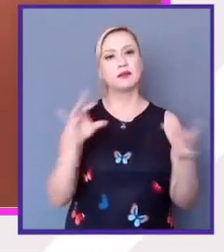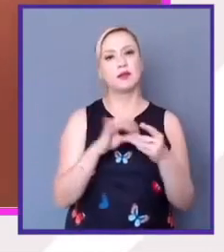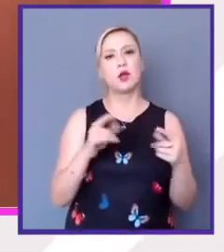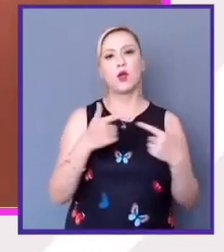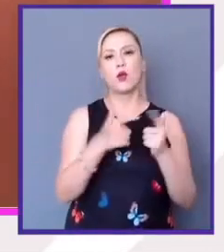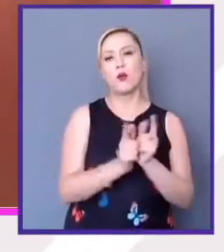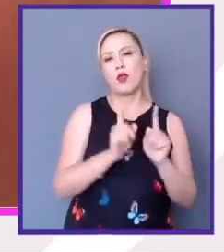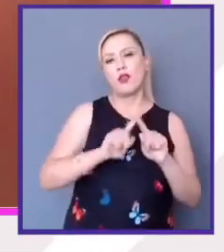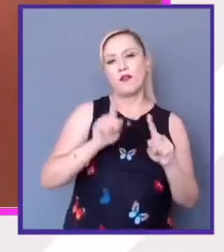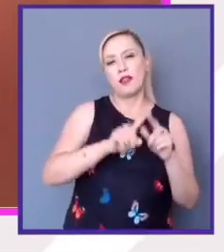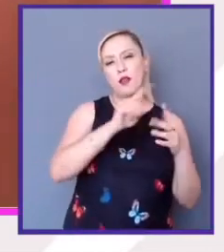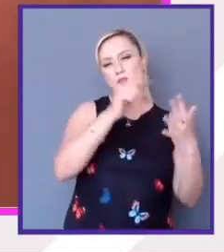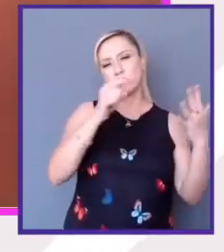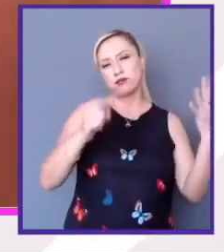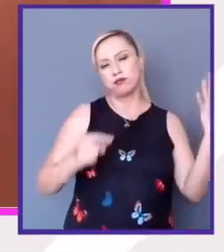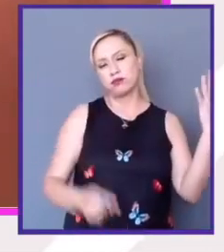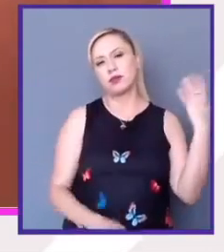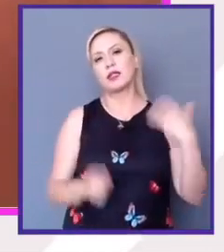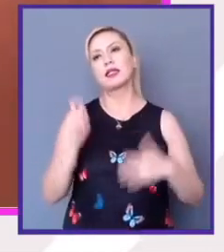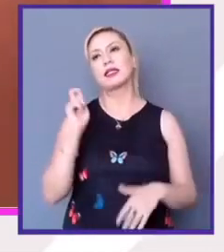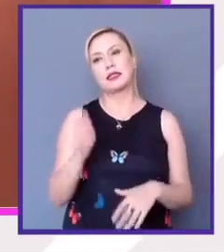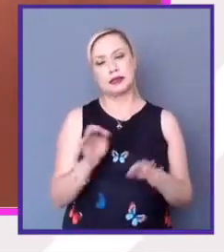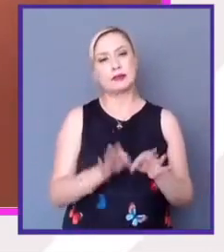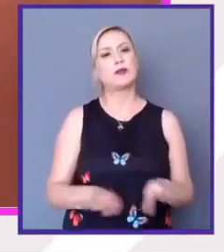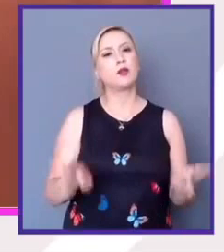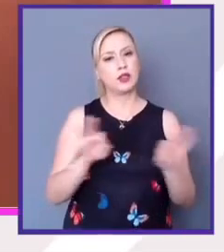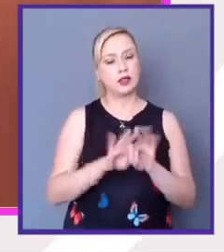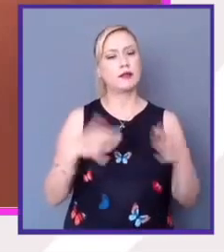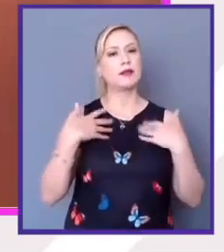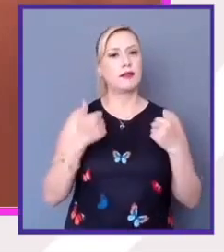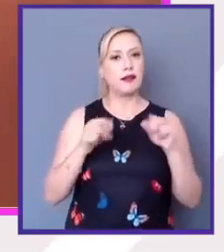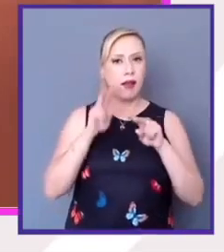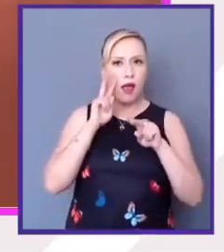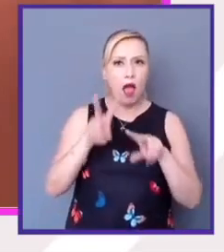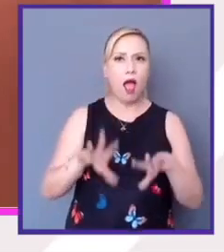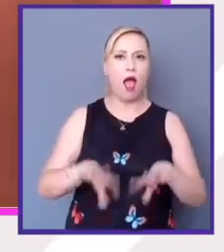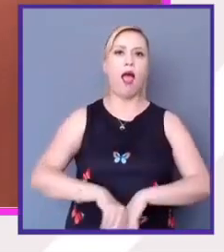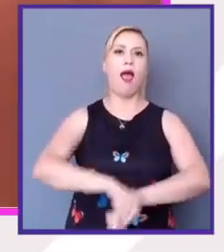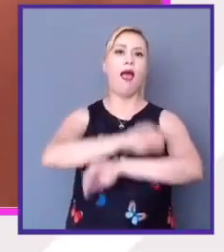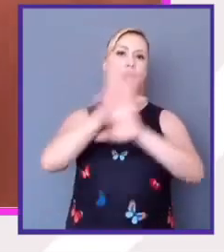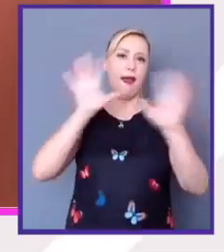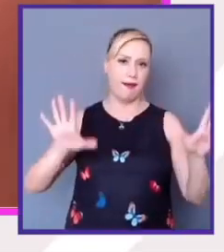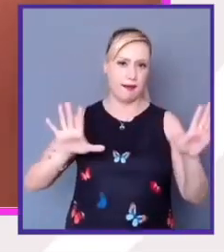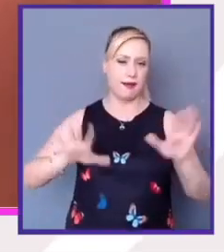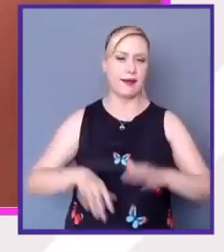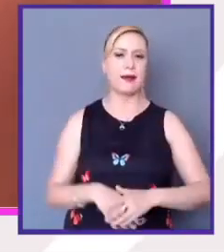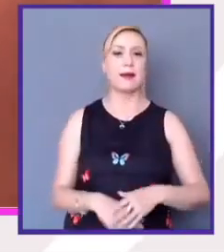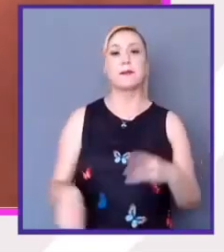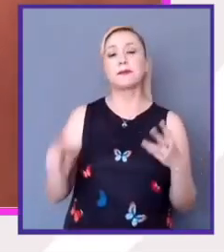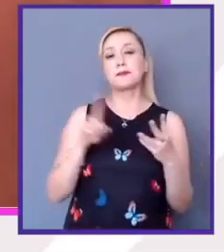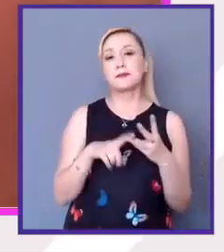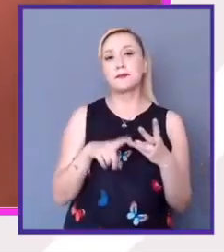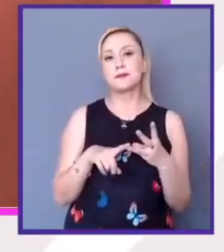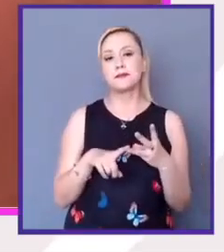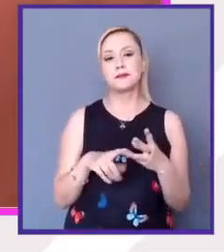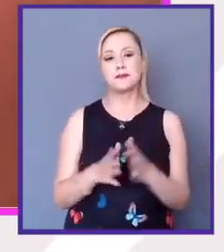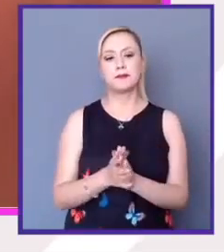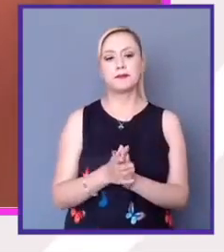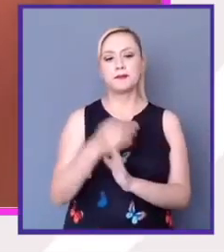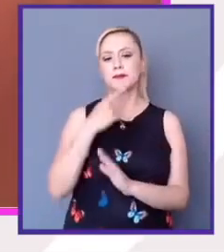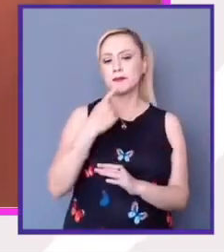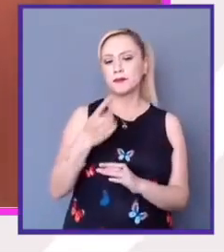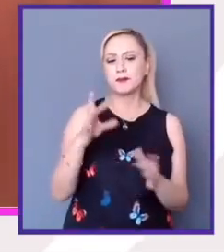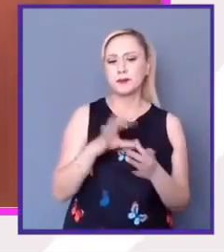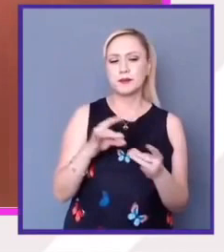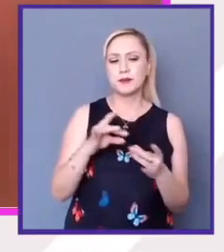interseccionalidad es una cuestión que es bien importante también de entender, ¿no? Y lo tercero también, como mencionaban,